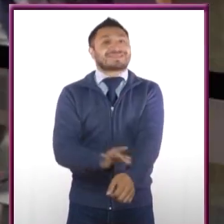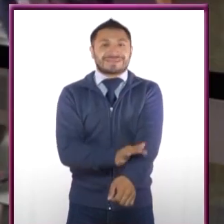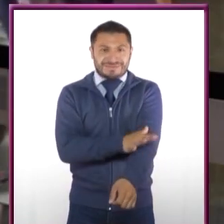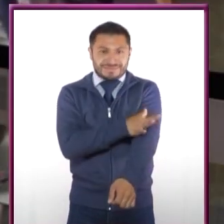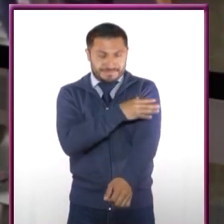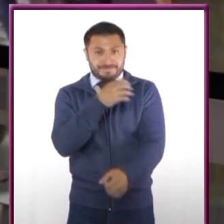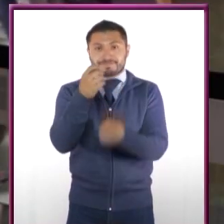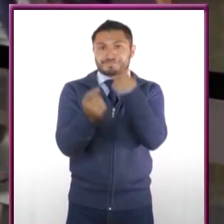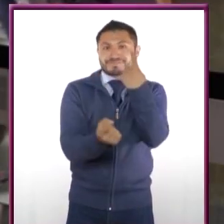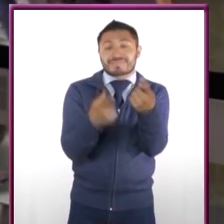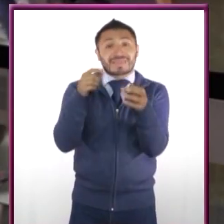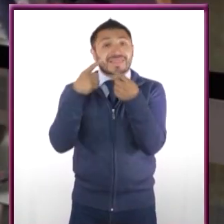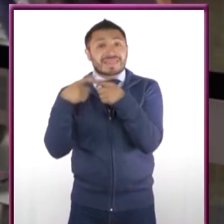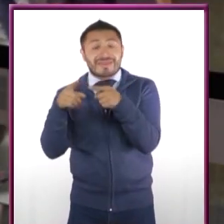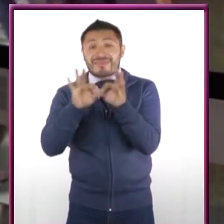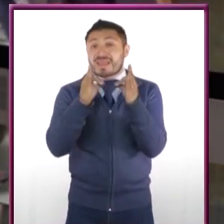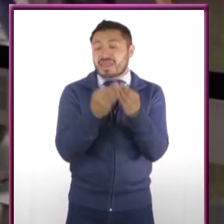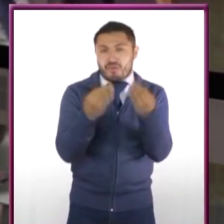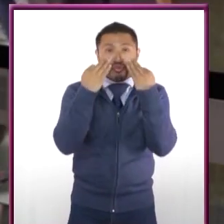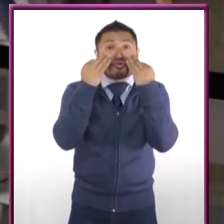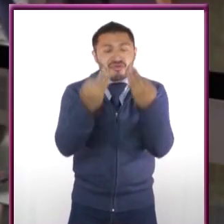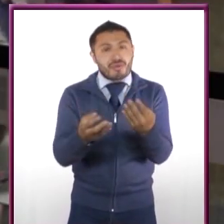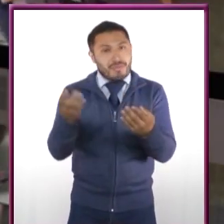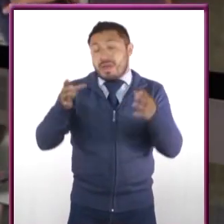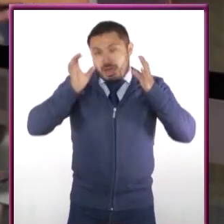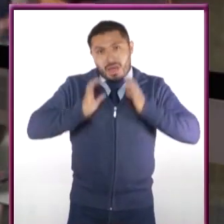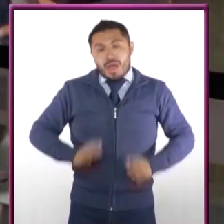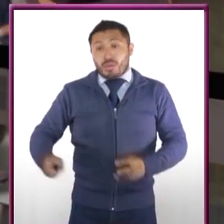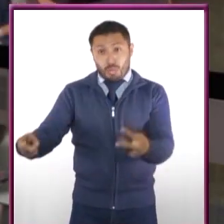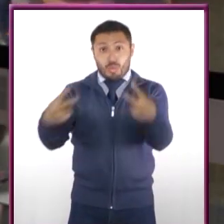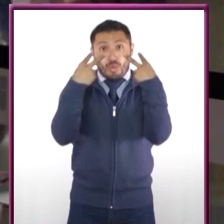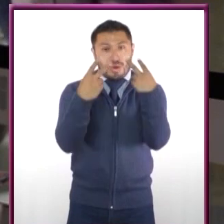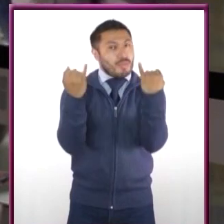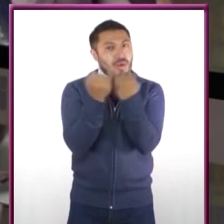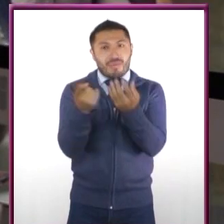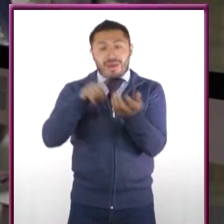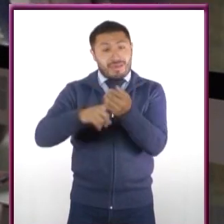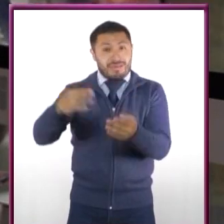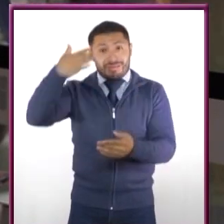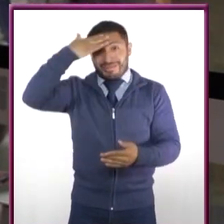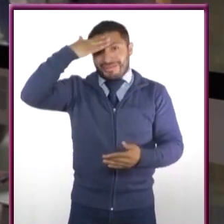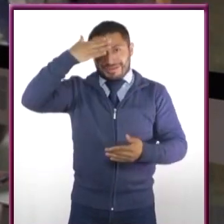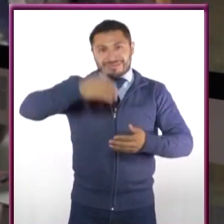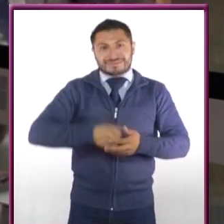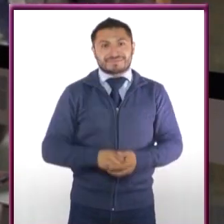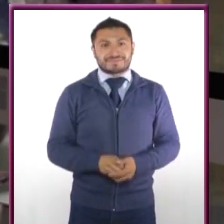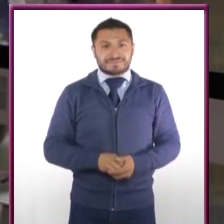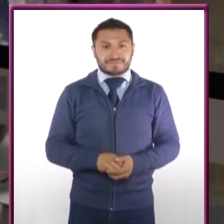se experimentan o que se demuestran en lo físico y también en lo mental.